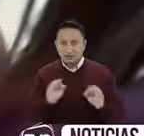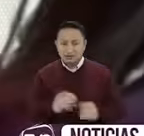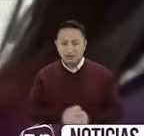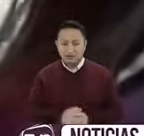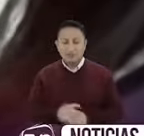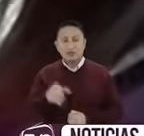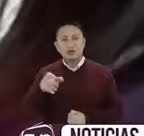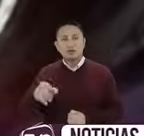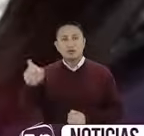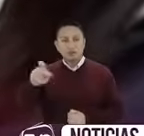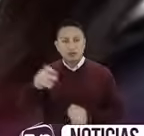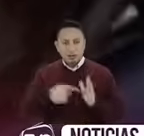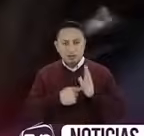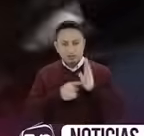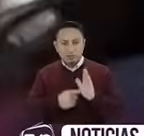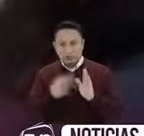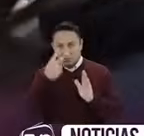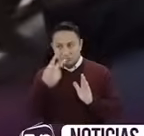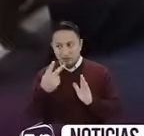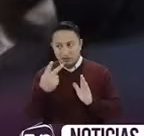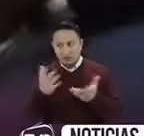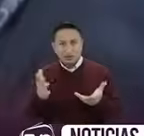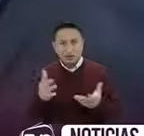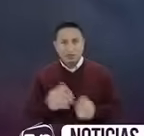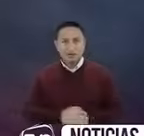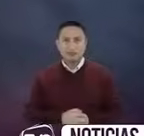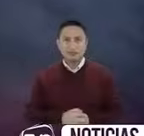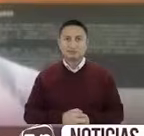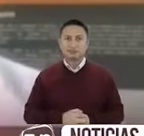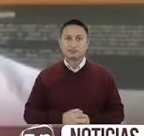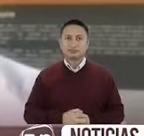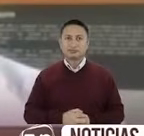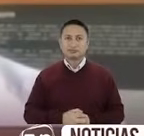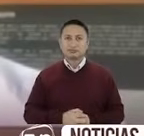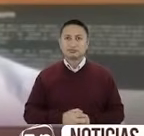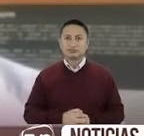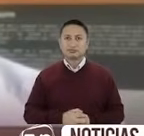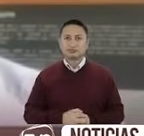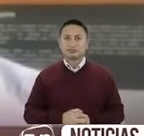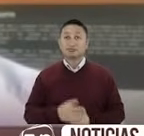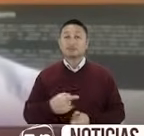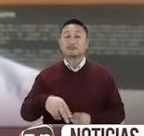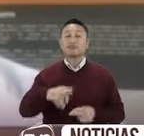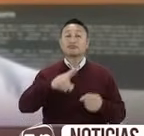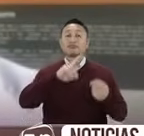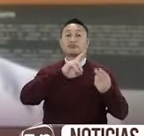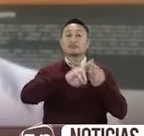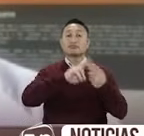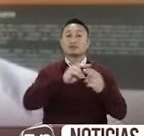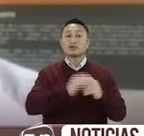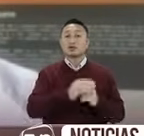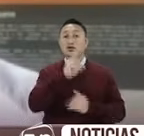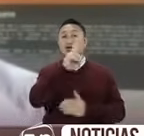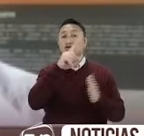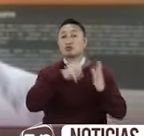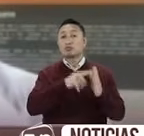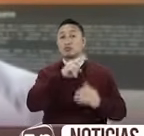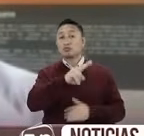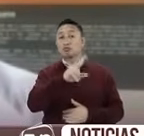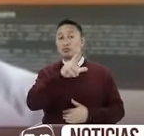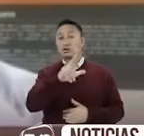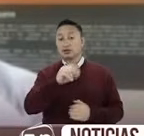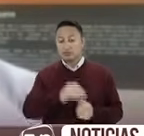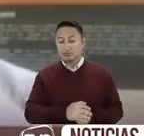y necesidades de varios sectores sociales. El Censo Nacional de 2023 redujo